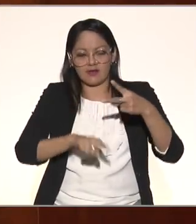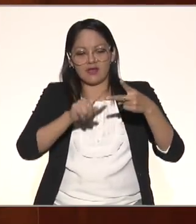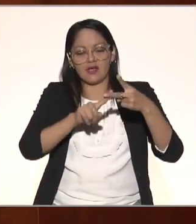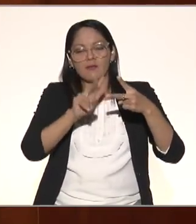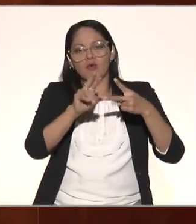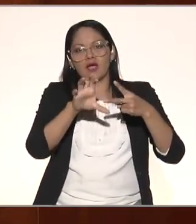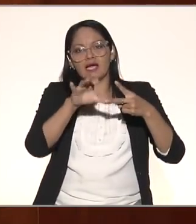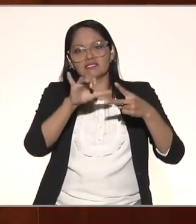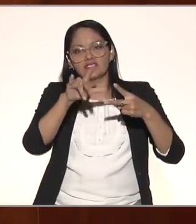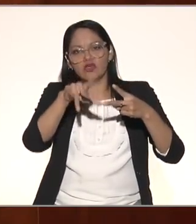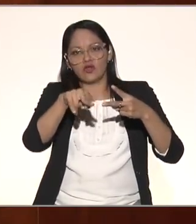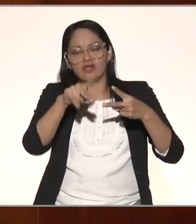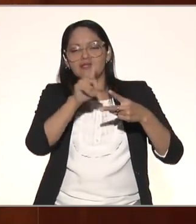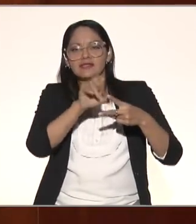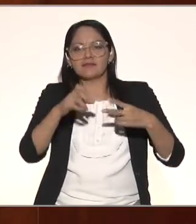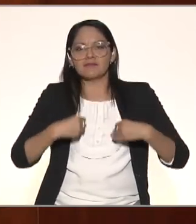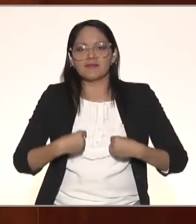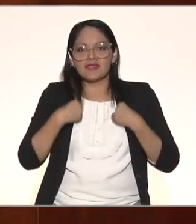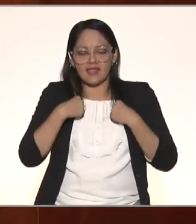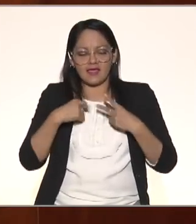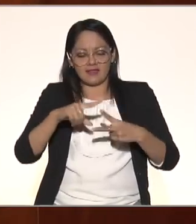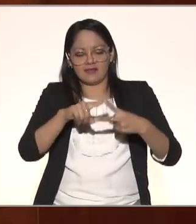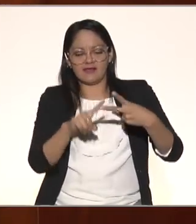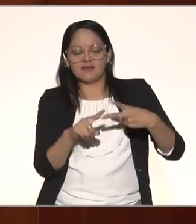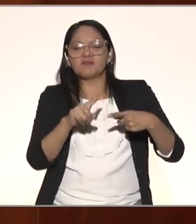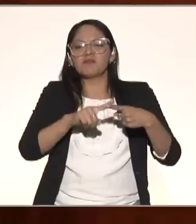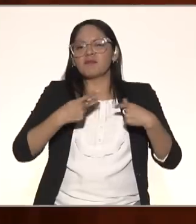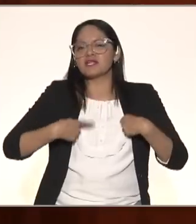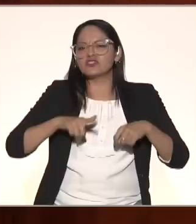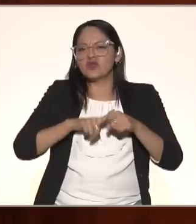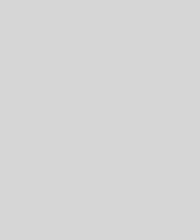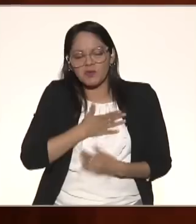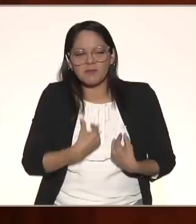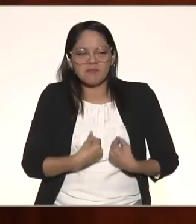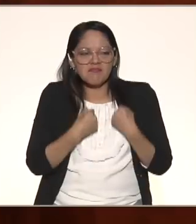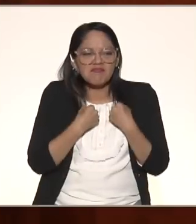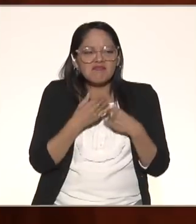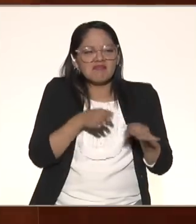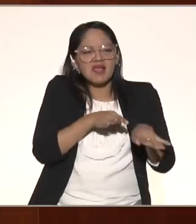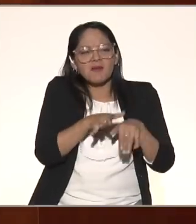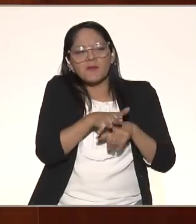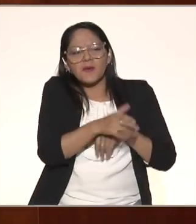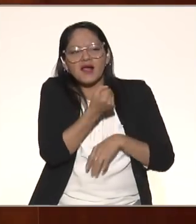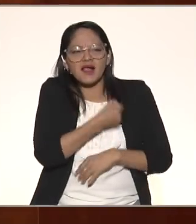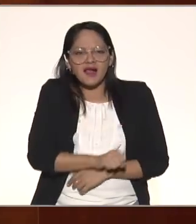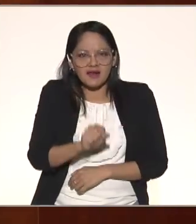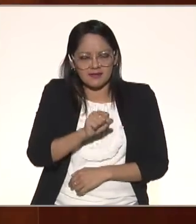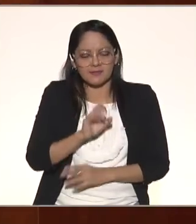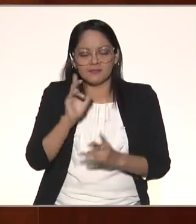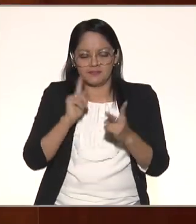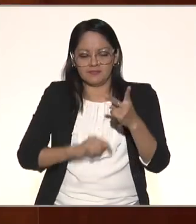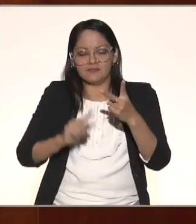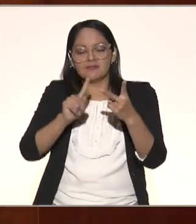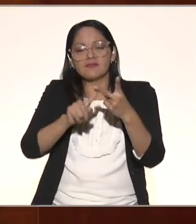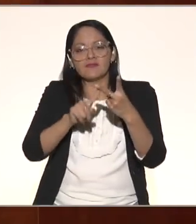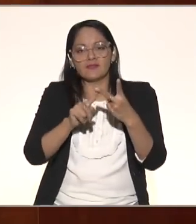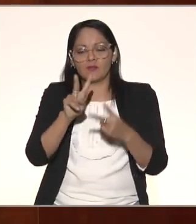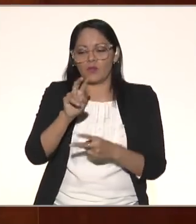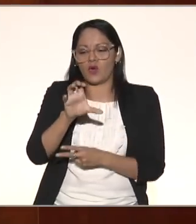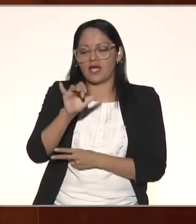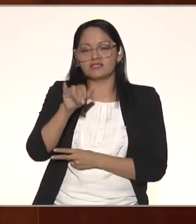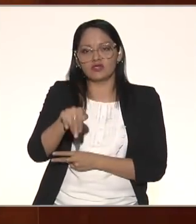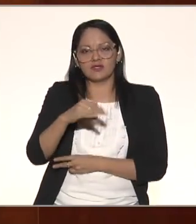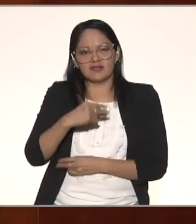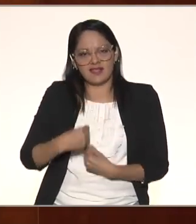tradicionalmente vemos, a qué me voy a dedicar, cuáles son mis talentos, etc. Y la vocación de vida solamente hay tres. Hay